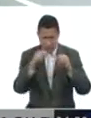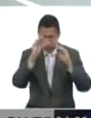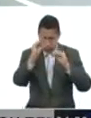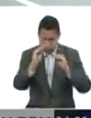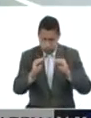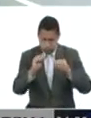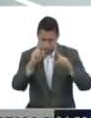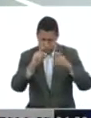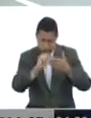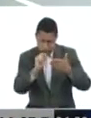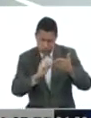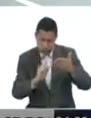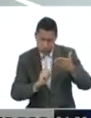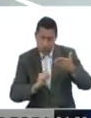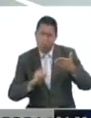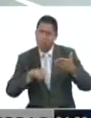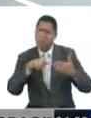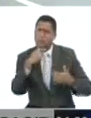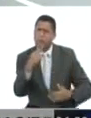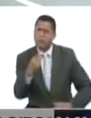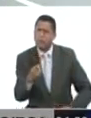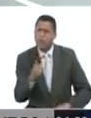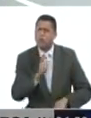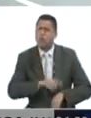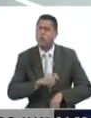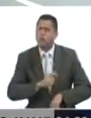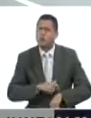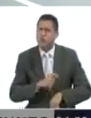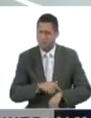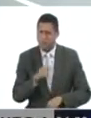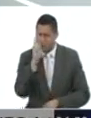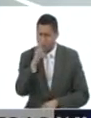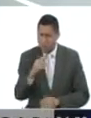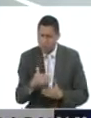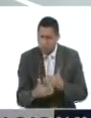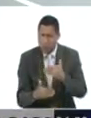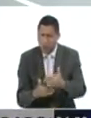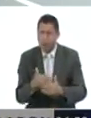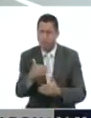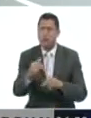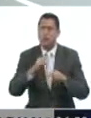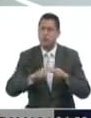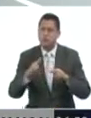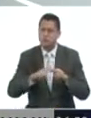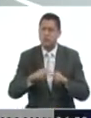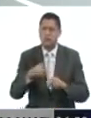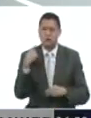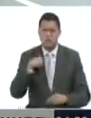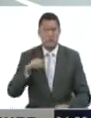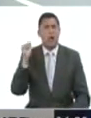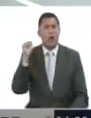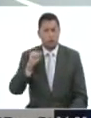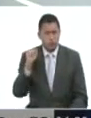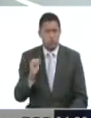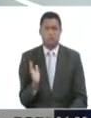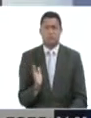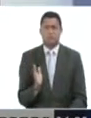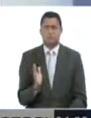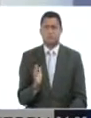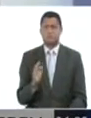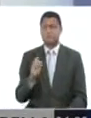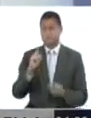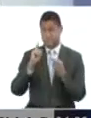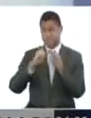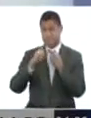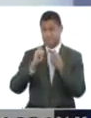haciendo. Normalmente, ¿en cuánto tiempo se puede ver un avance con un niño cuando se está empezando? Ok, lo primero pues